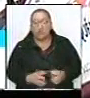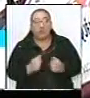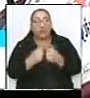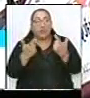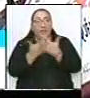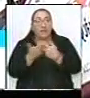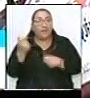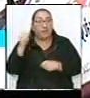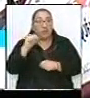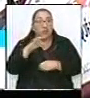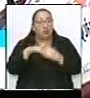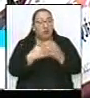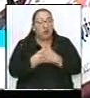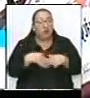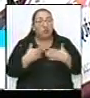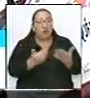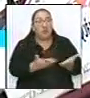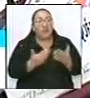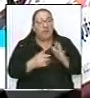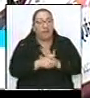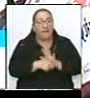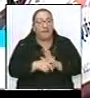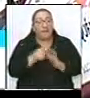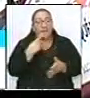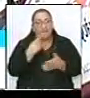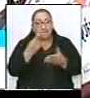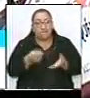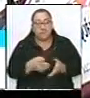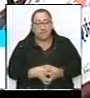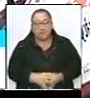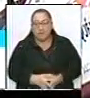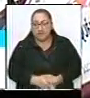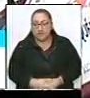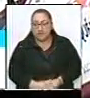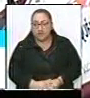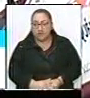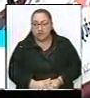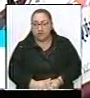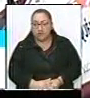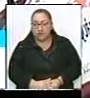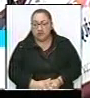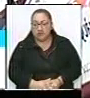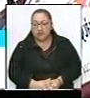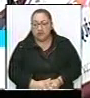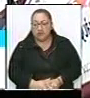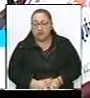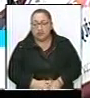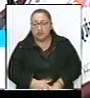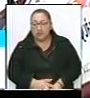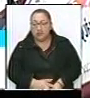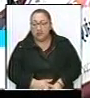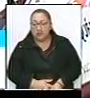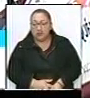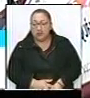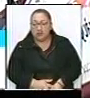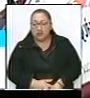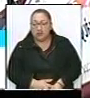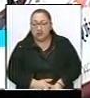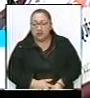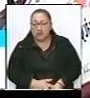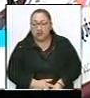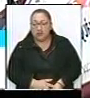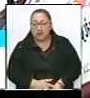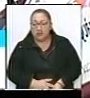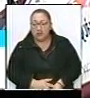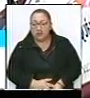encima, evidentemente pudiera dar leyes que tuvieran o tuvieran gasto. Pero hace poco no